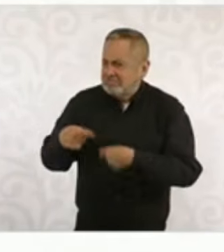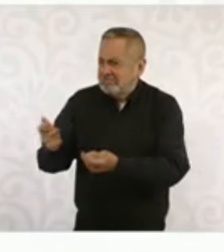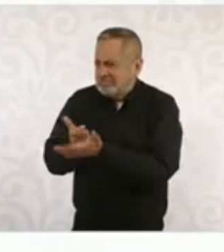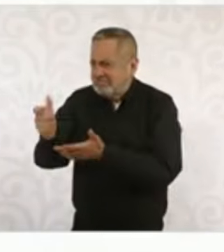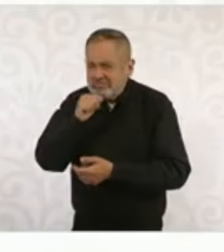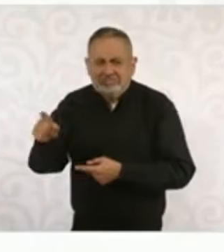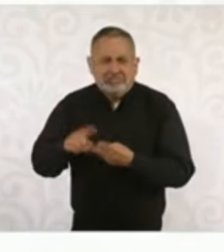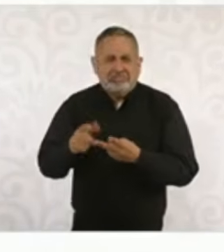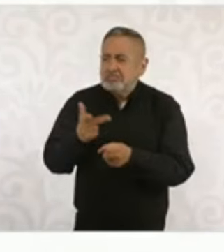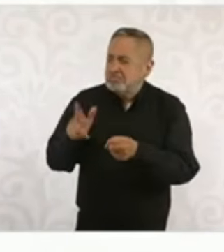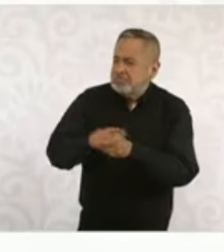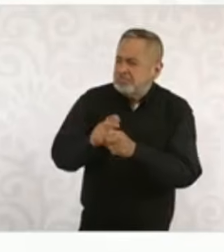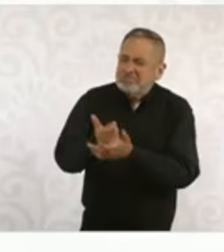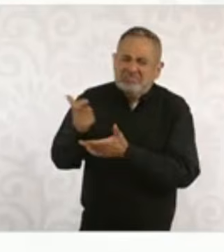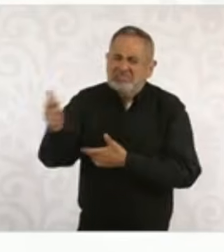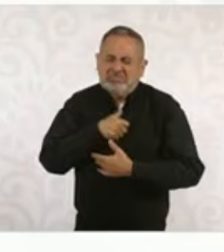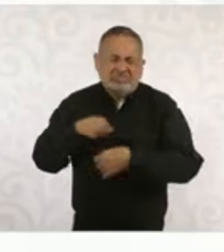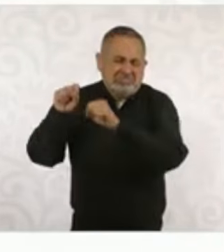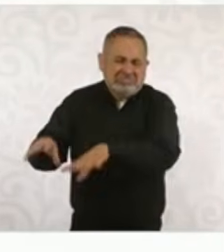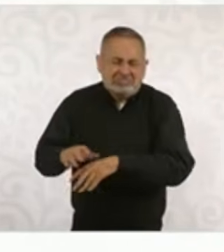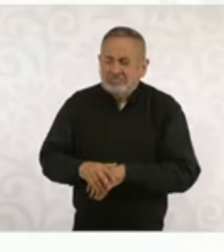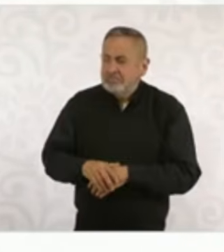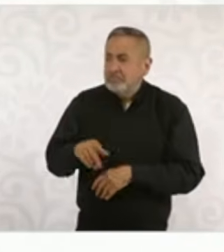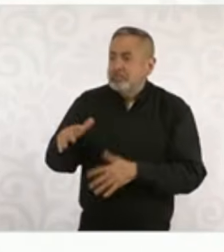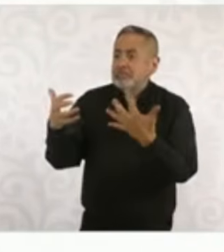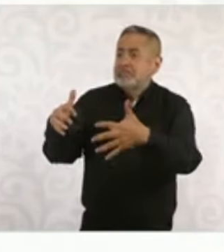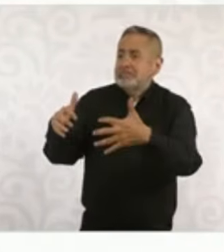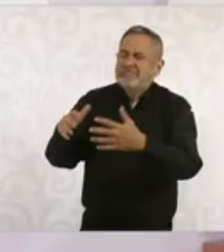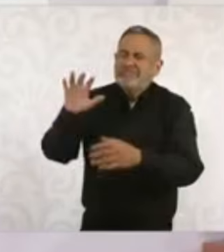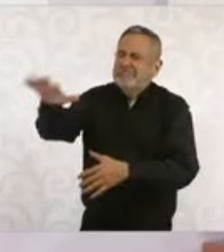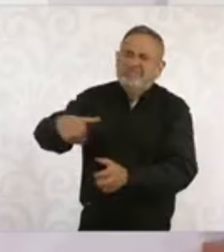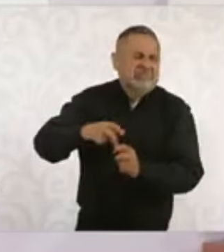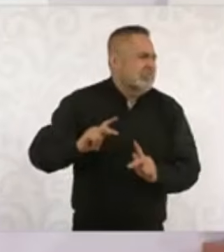abandonar la salud pública, vender las empresas del Estado,